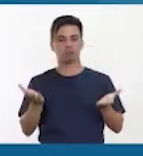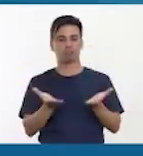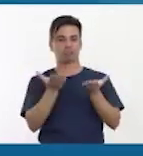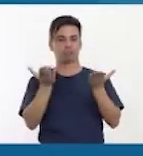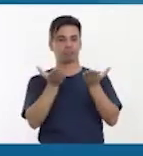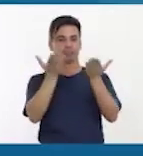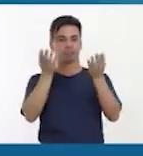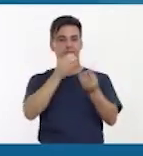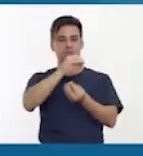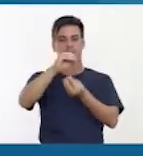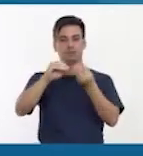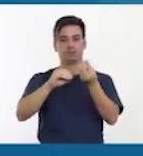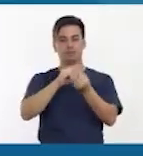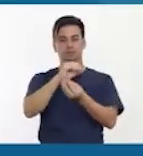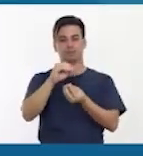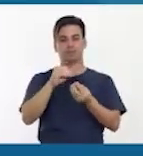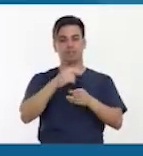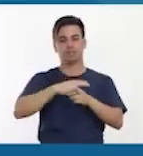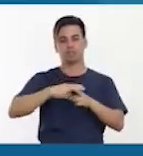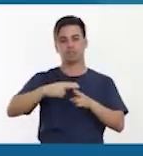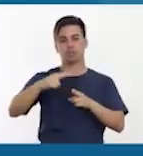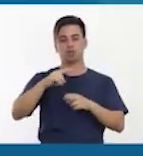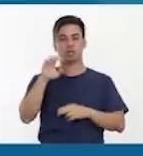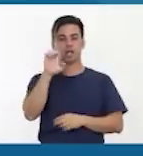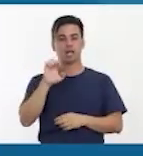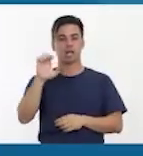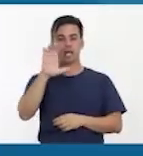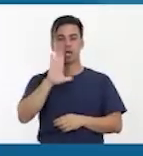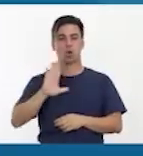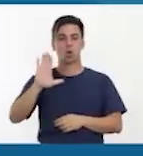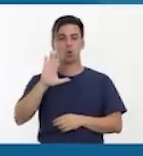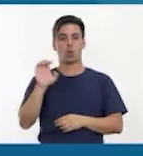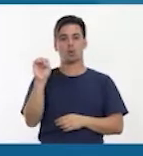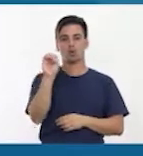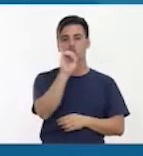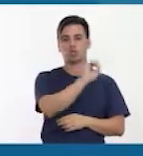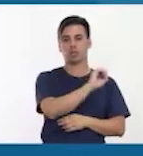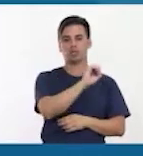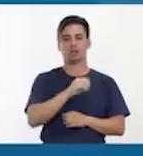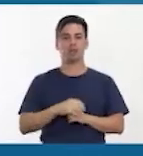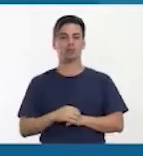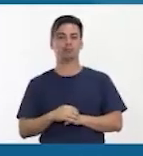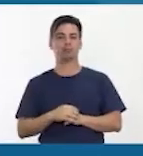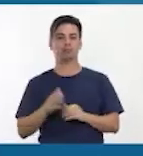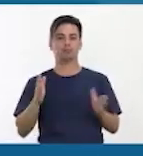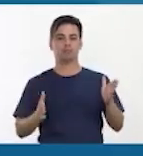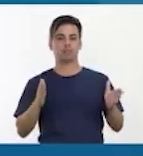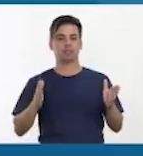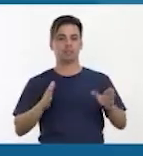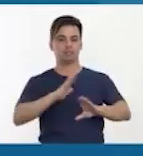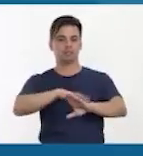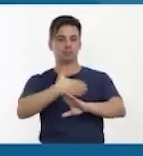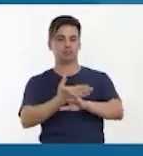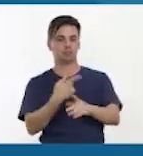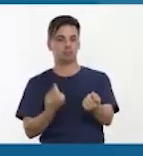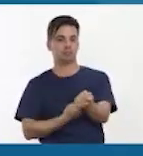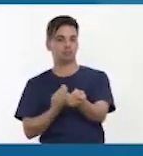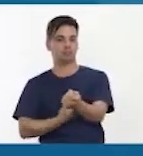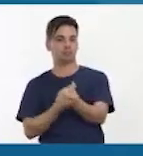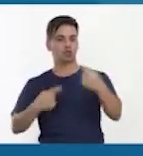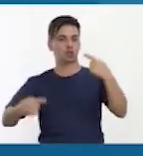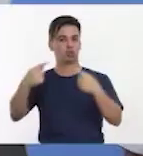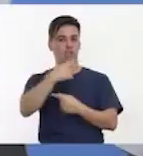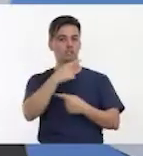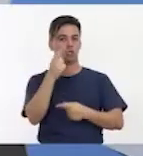Occidental de la posguerra hasta la década de 1990 y las contradicciones fundamentales del capitalismo.